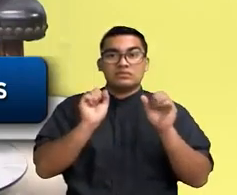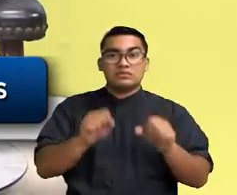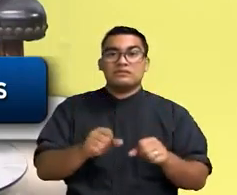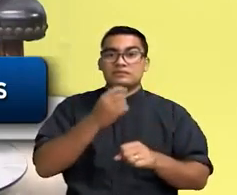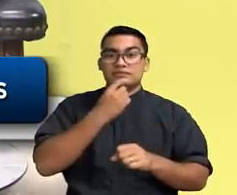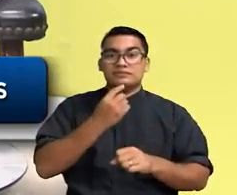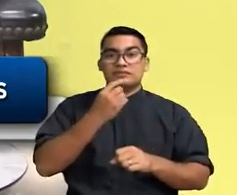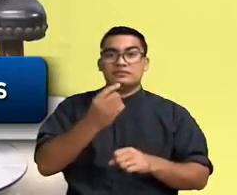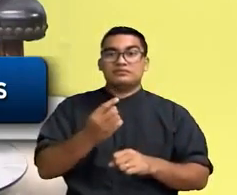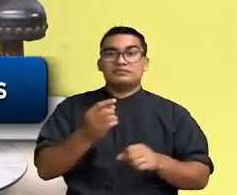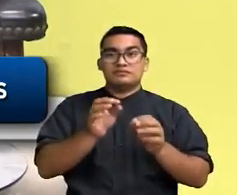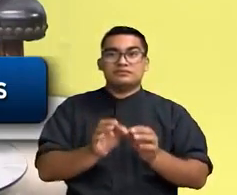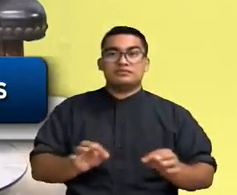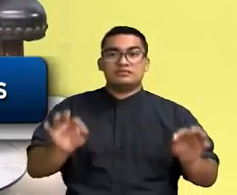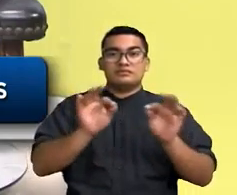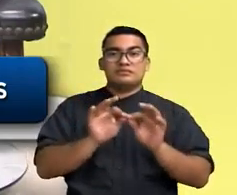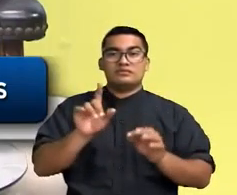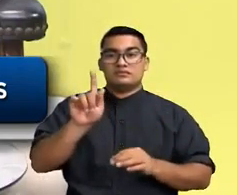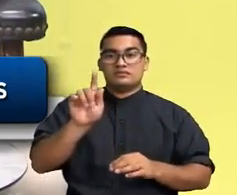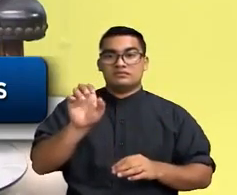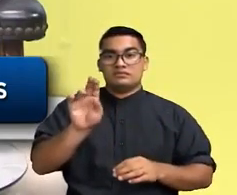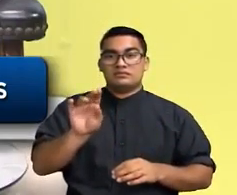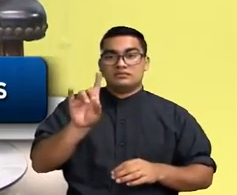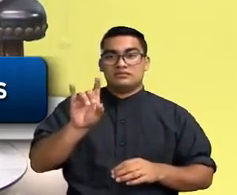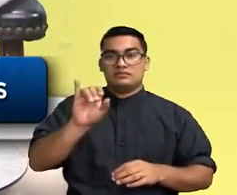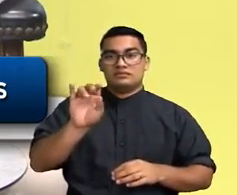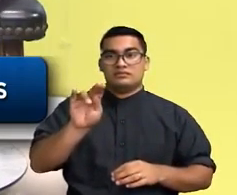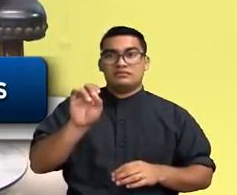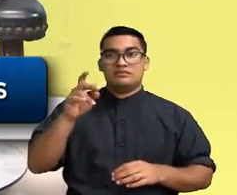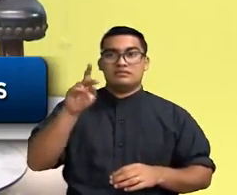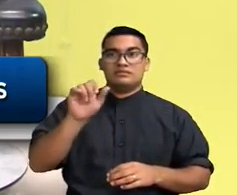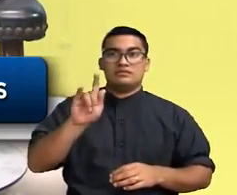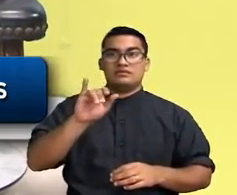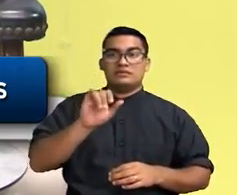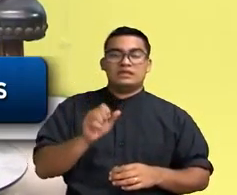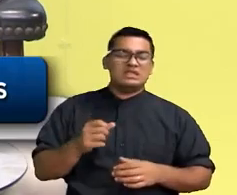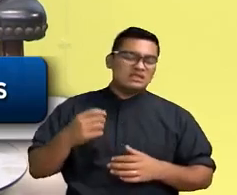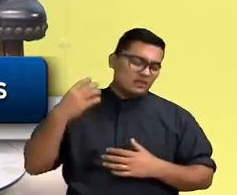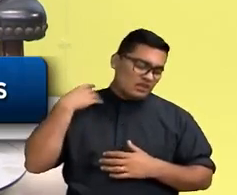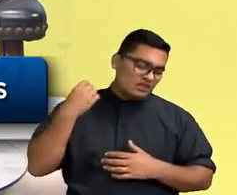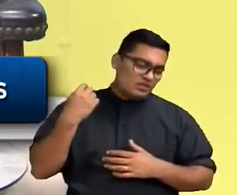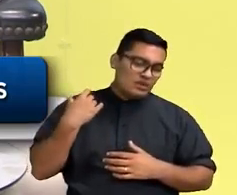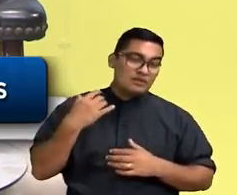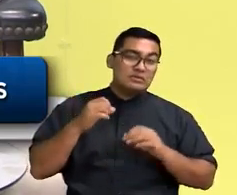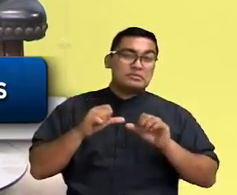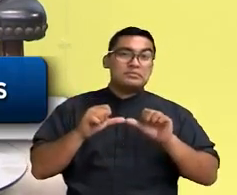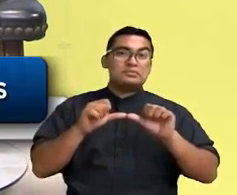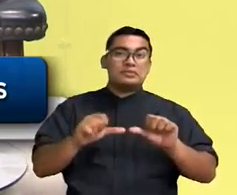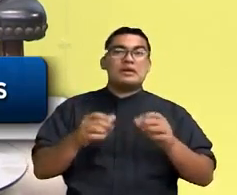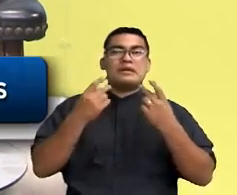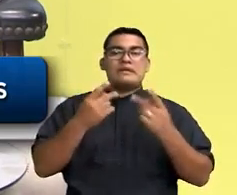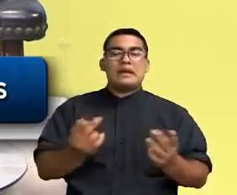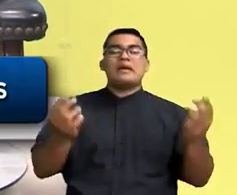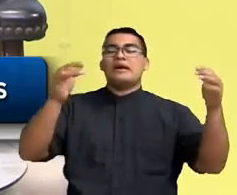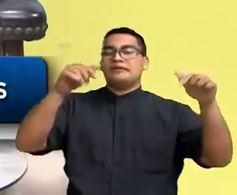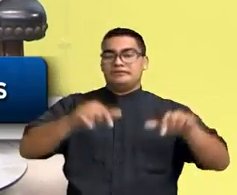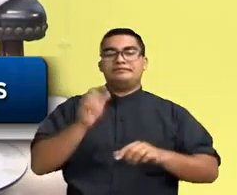una tendinopatía crónica, algo que nosotros no habíamos visto antes, pero lo estamos viendo en